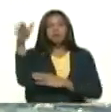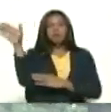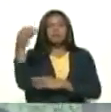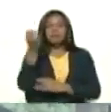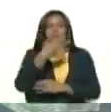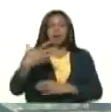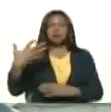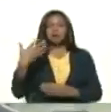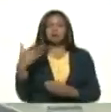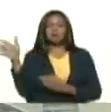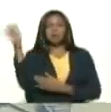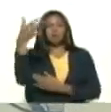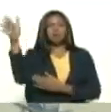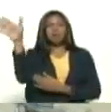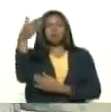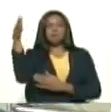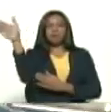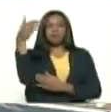blancas.